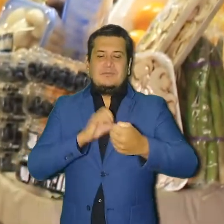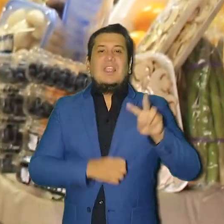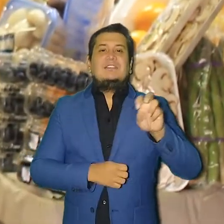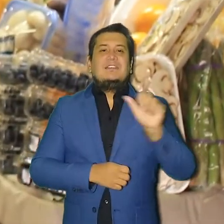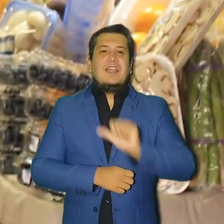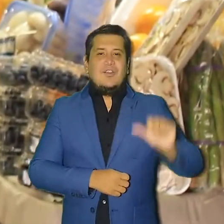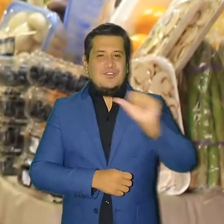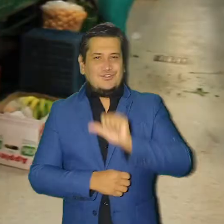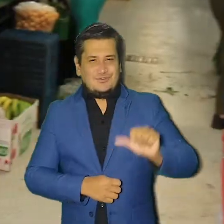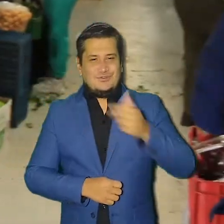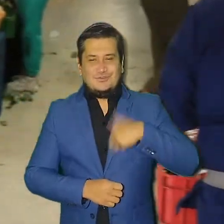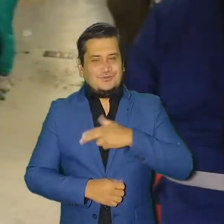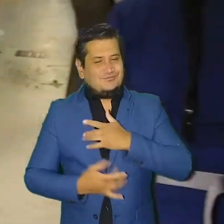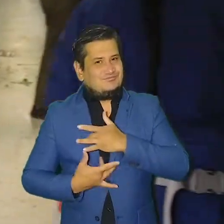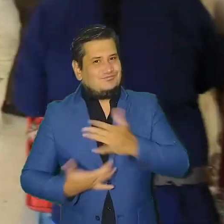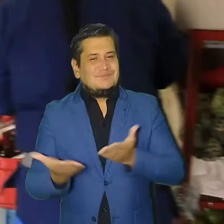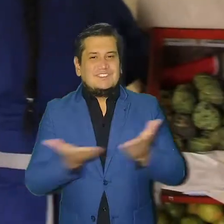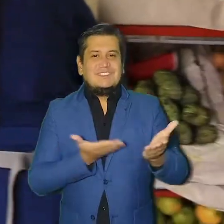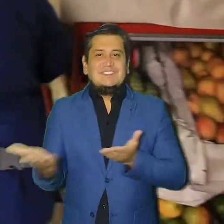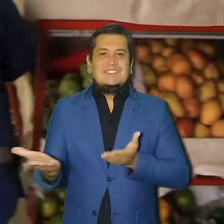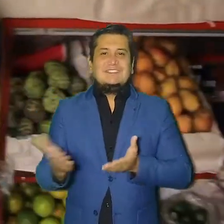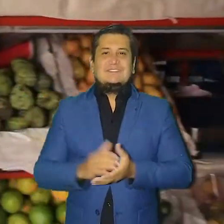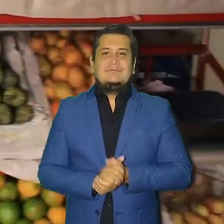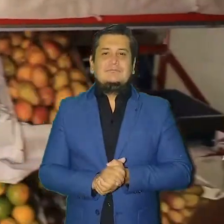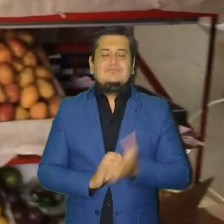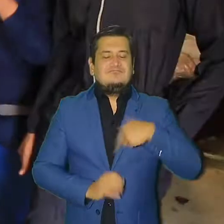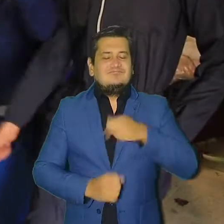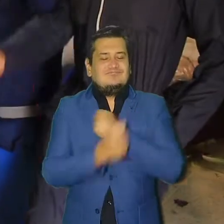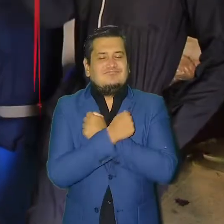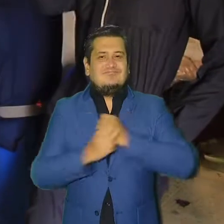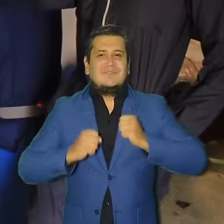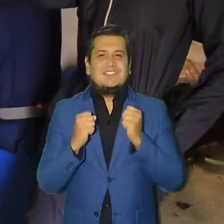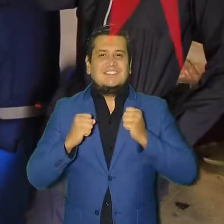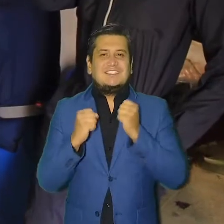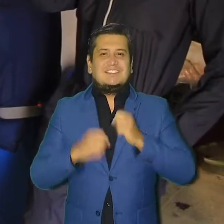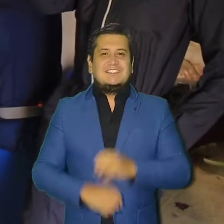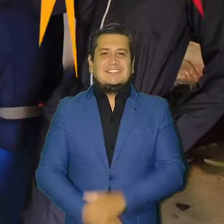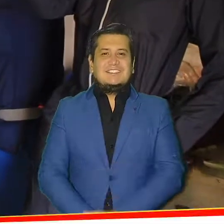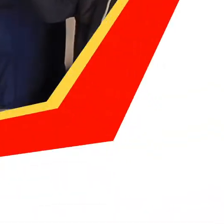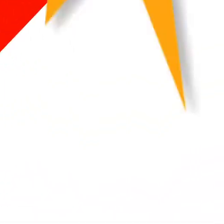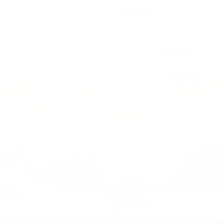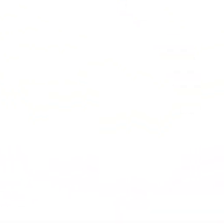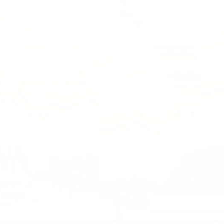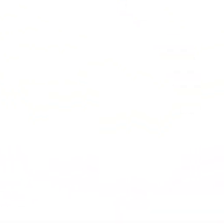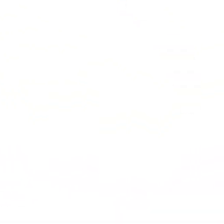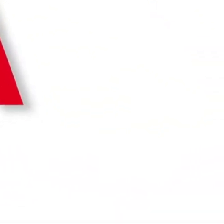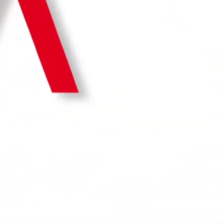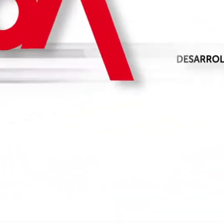Distrital del 7 de agosto. ¡Te amamos, Bogotá!